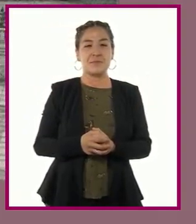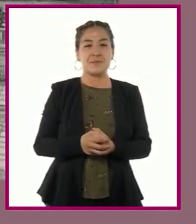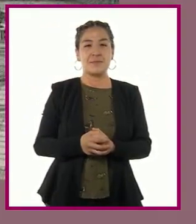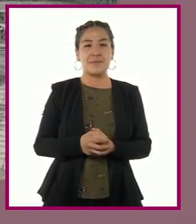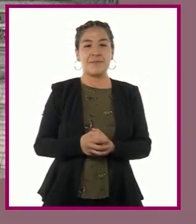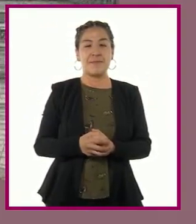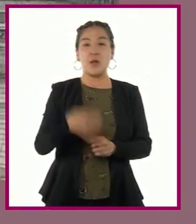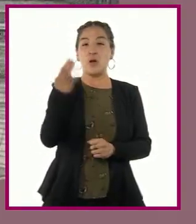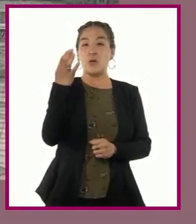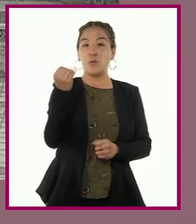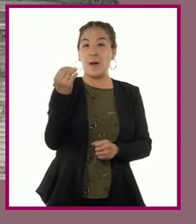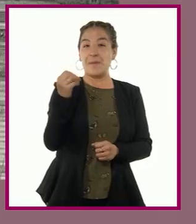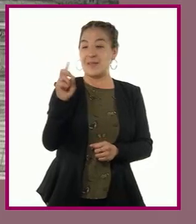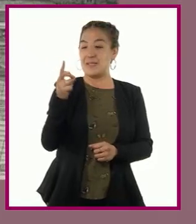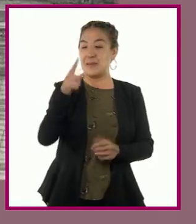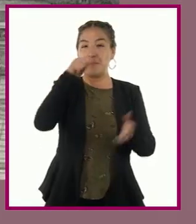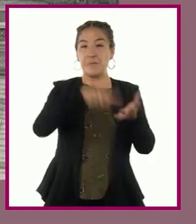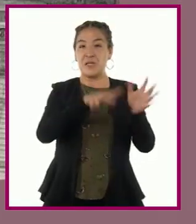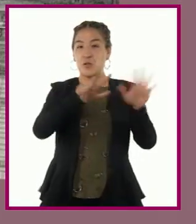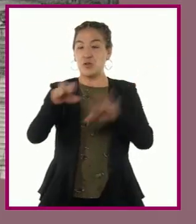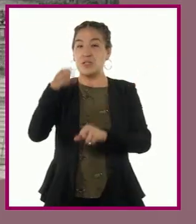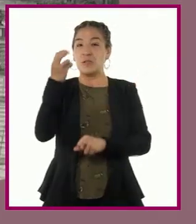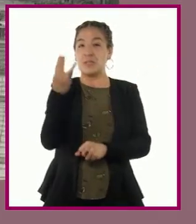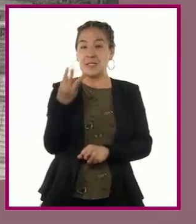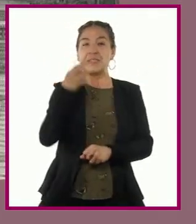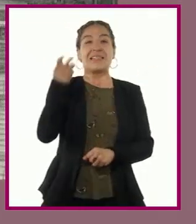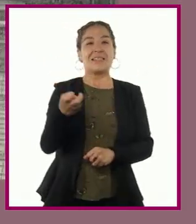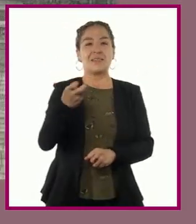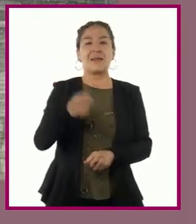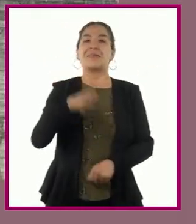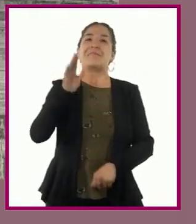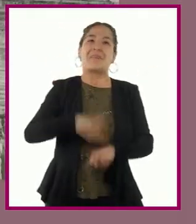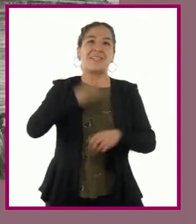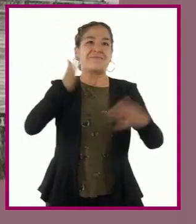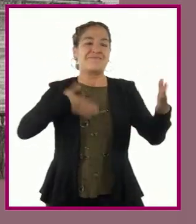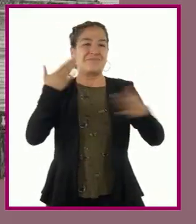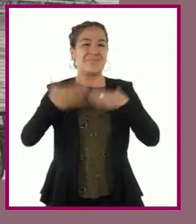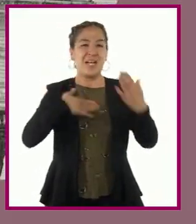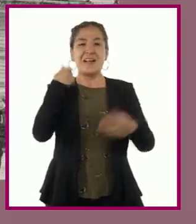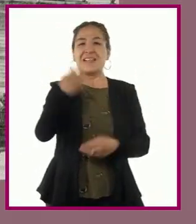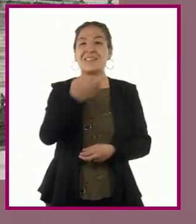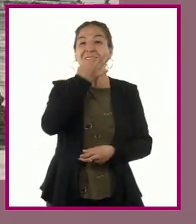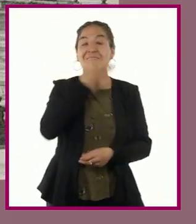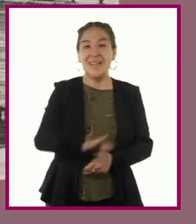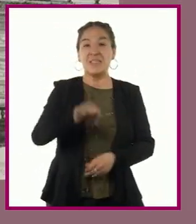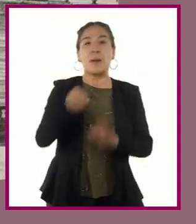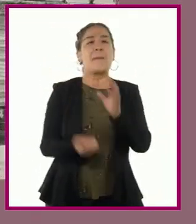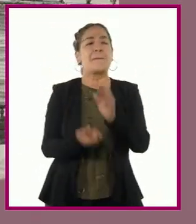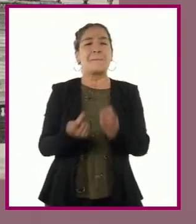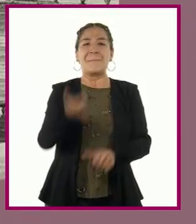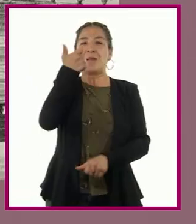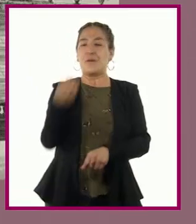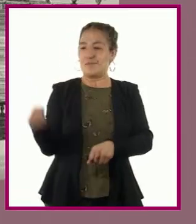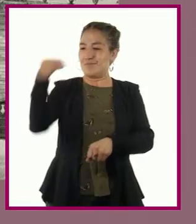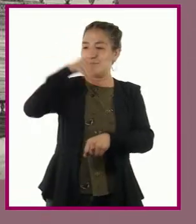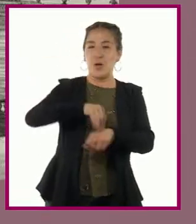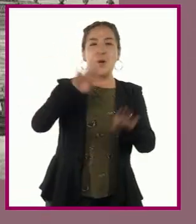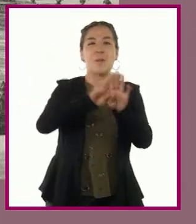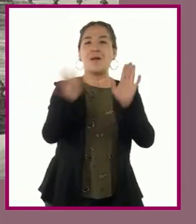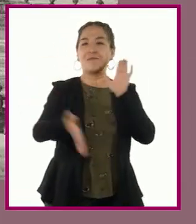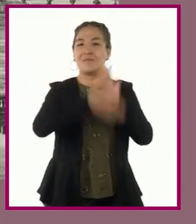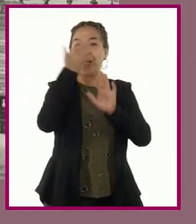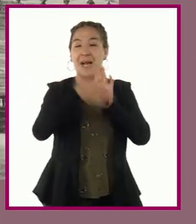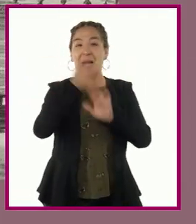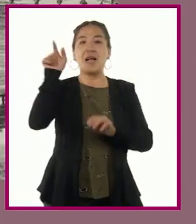El 9 de diciembre de 1803 se celebró una gran fiesta, pues era el primer monumento levantado a una figura